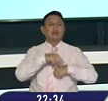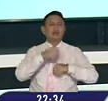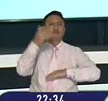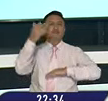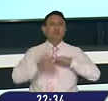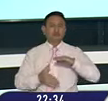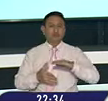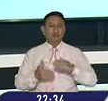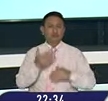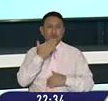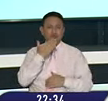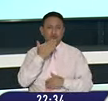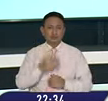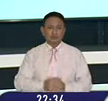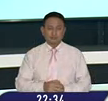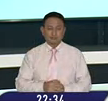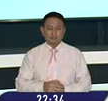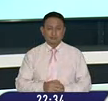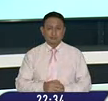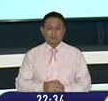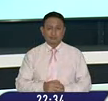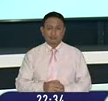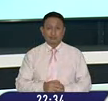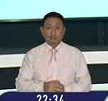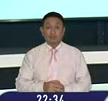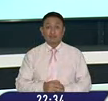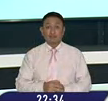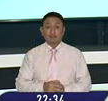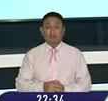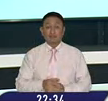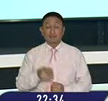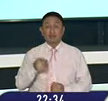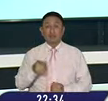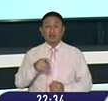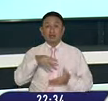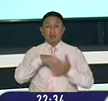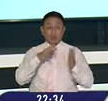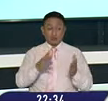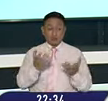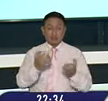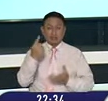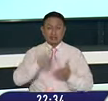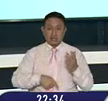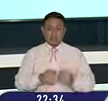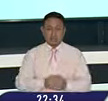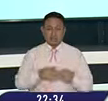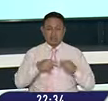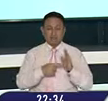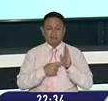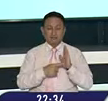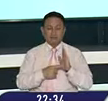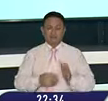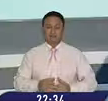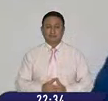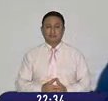trazados por esta institución? ¿Qué aspiraciones tienen los estudiantes? Enseguida les contamos.